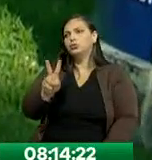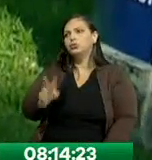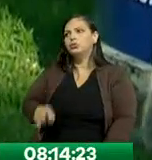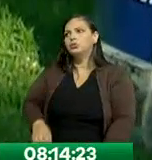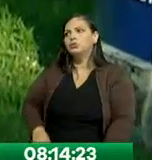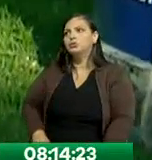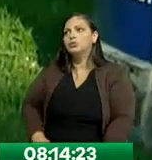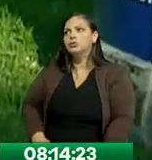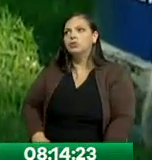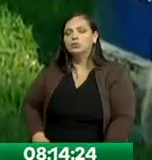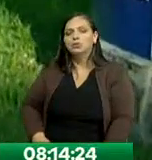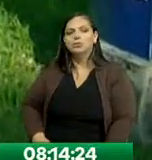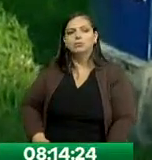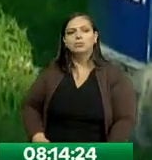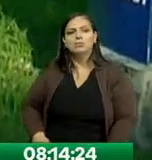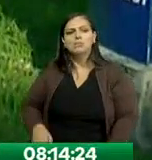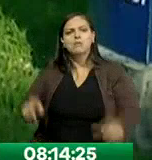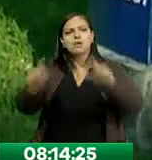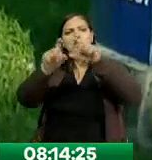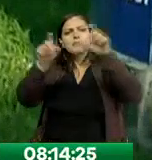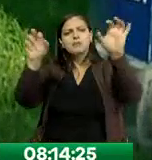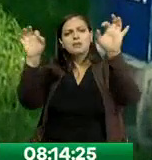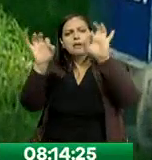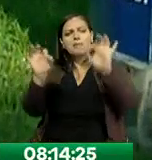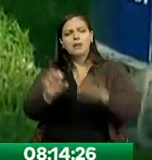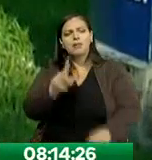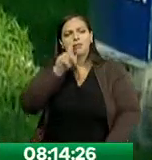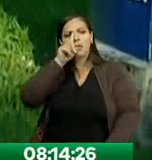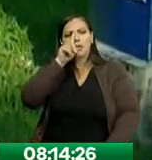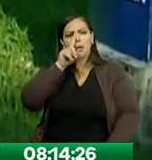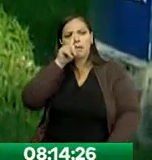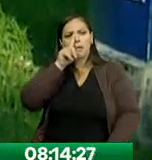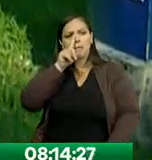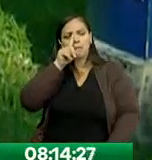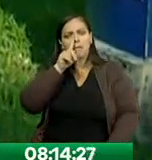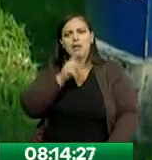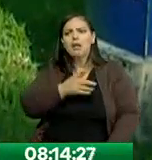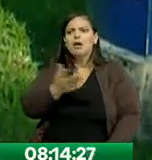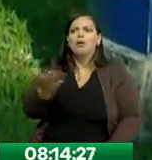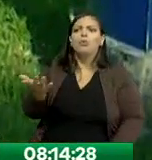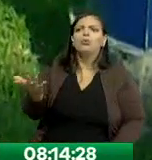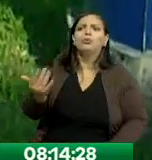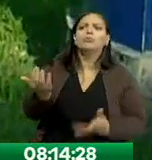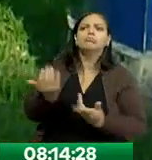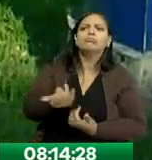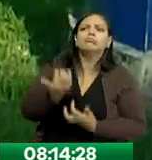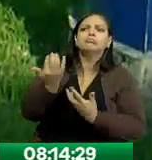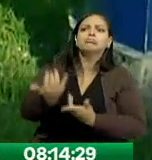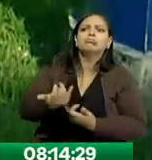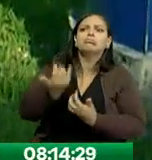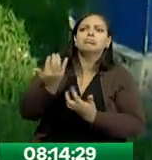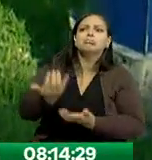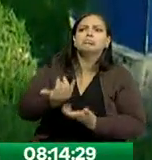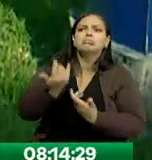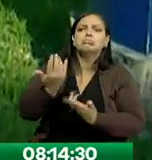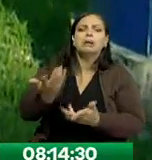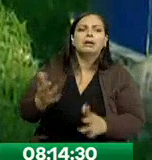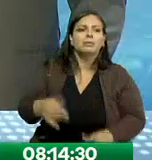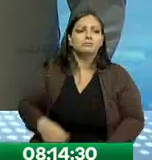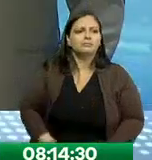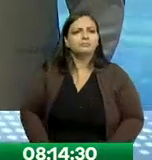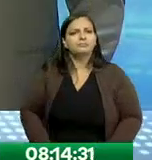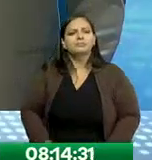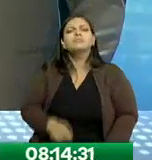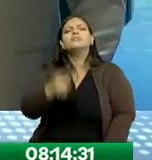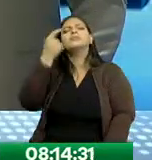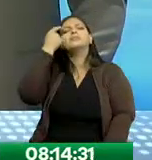equivocado. O a lo mejor se fue al aeropuerto y cogió avión. Arévalo, ¿qué dices tú? ¿Qué tienes? ¿Qué crees tú que pasó con esa inspección? Puede ser que se fue a